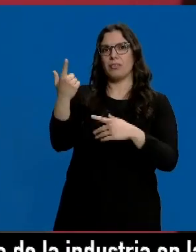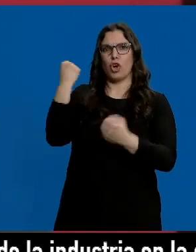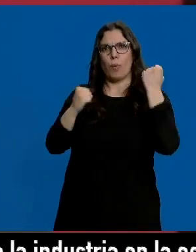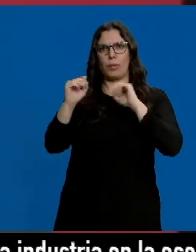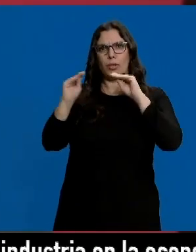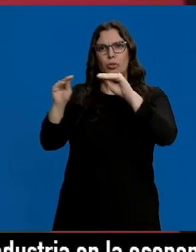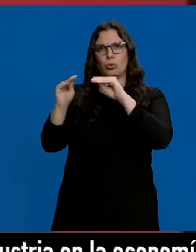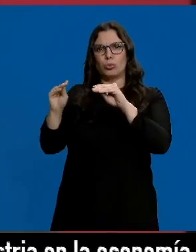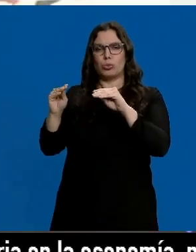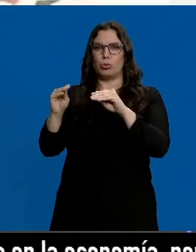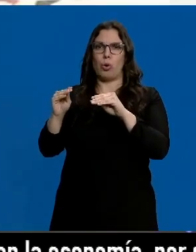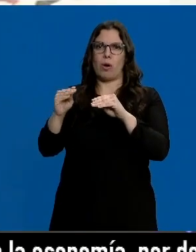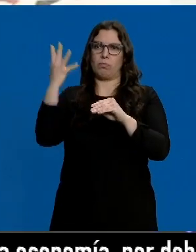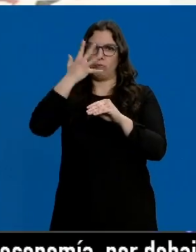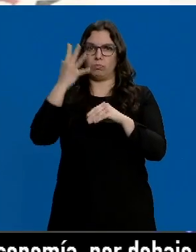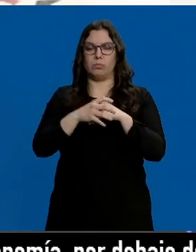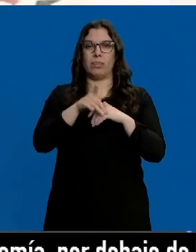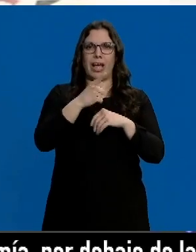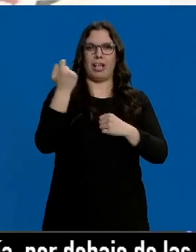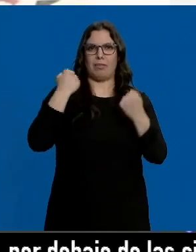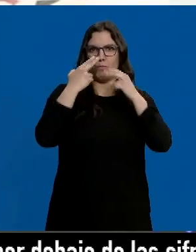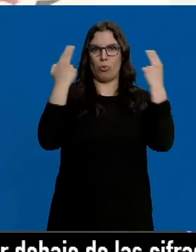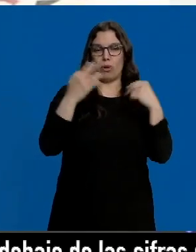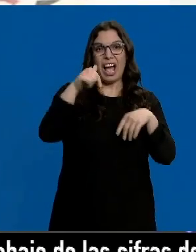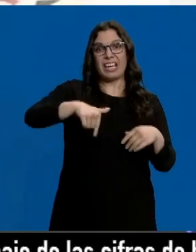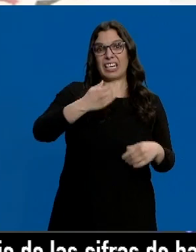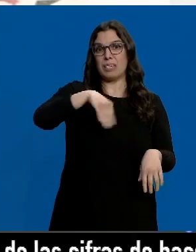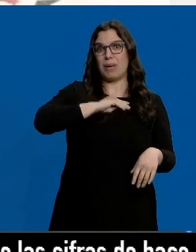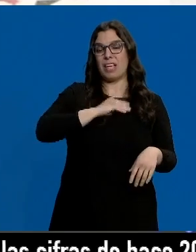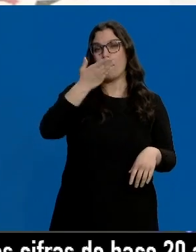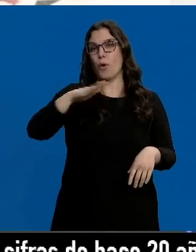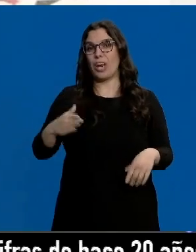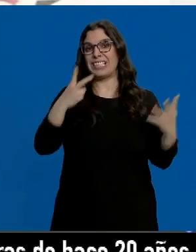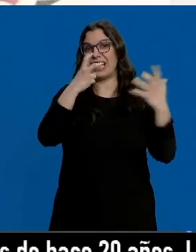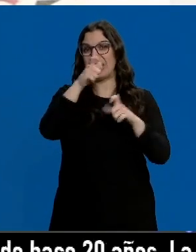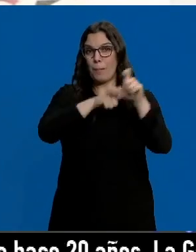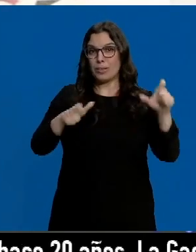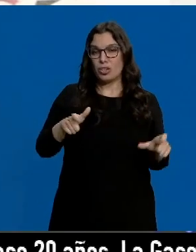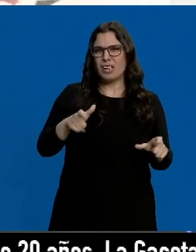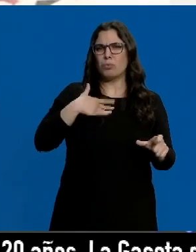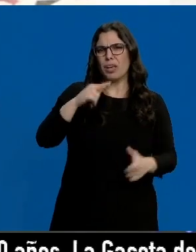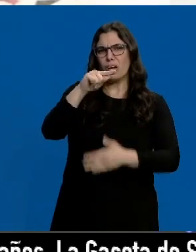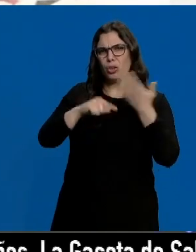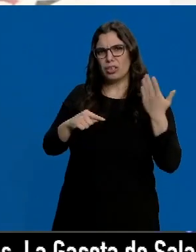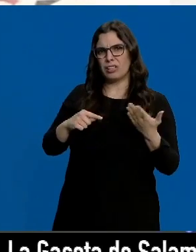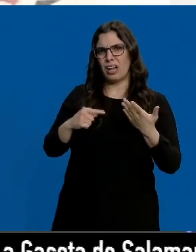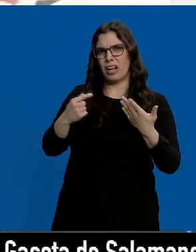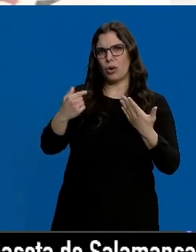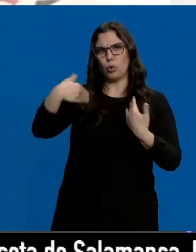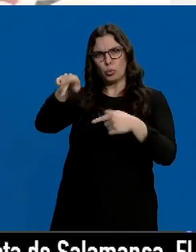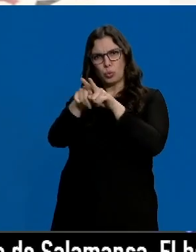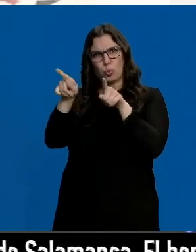comportamiento en público. Cuando morían en España 700 personas, se puede contratar con tu